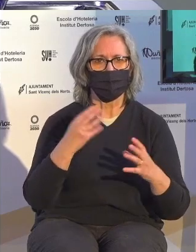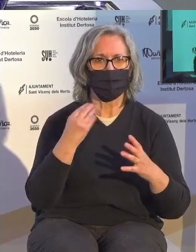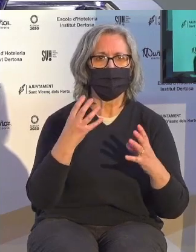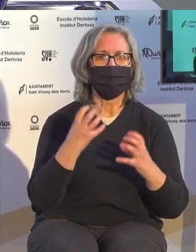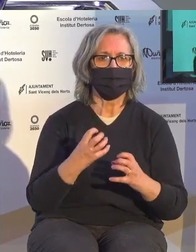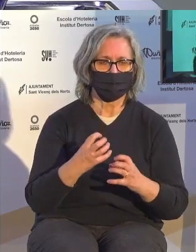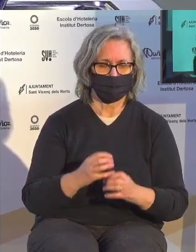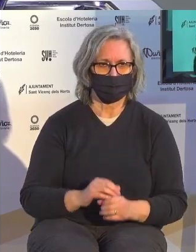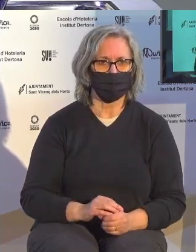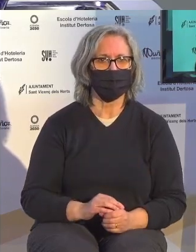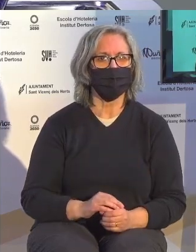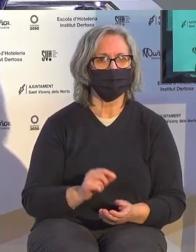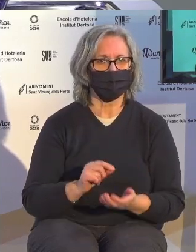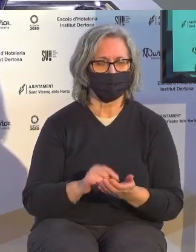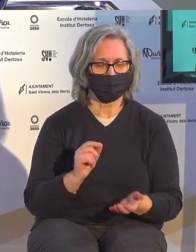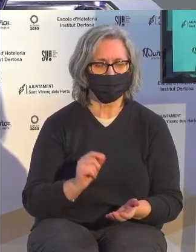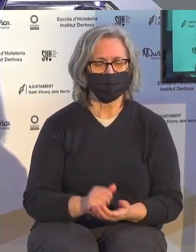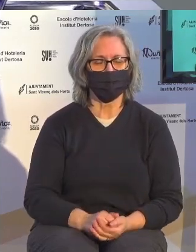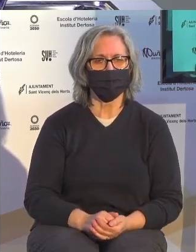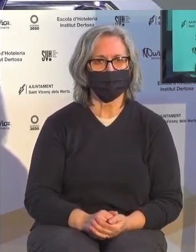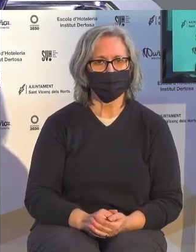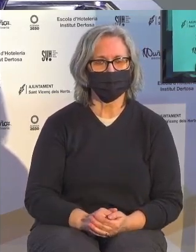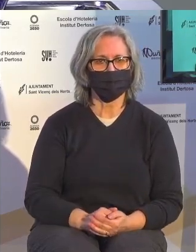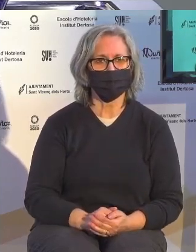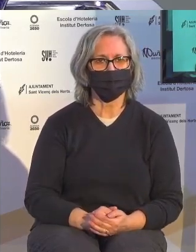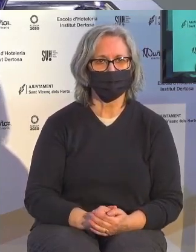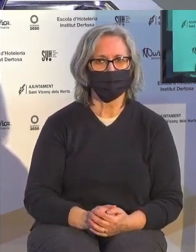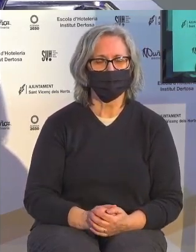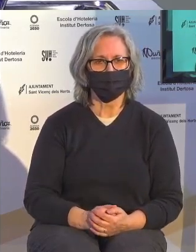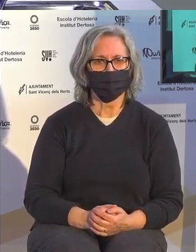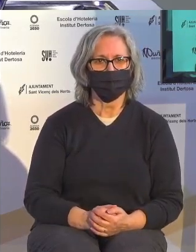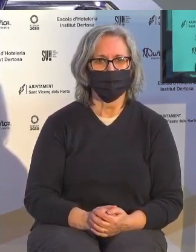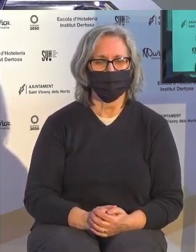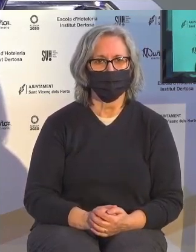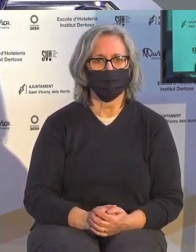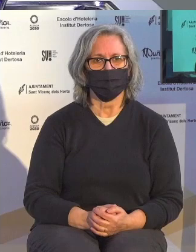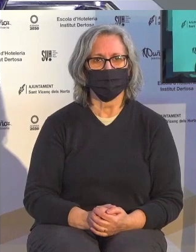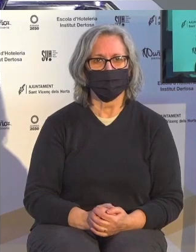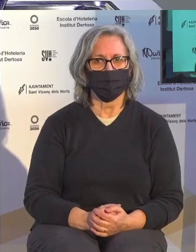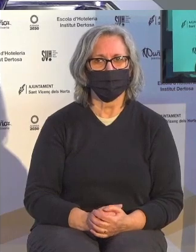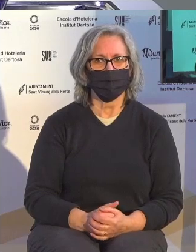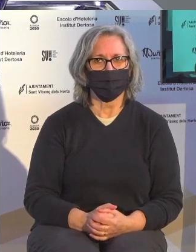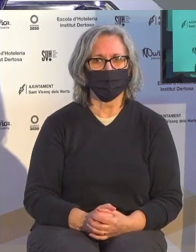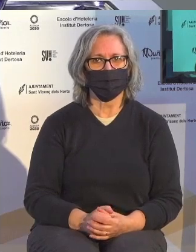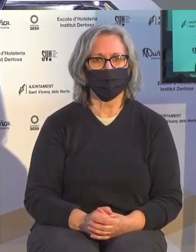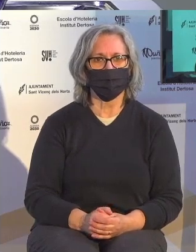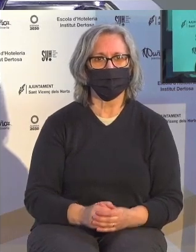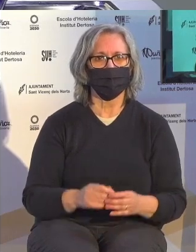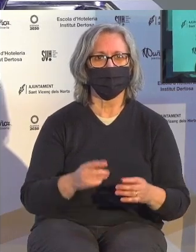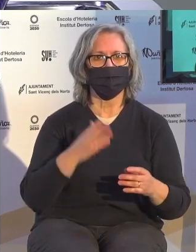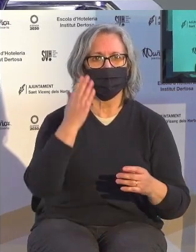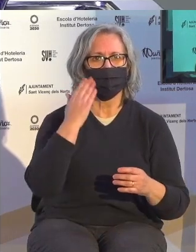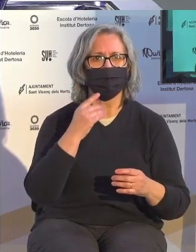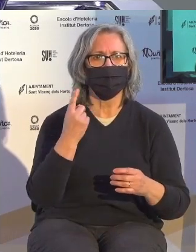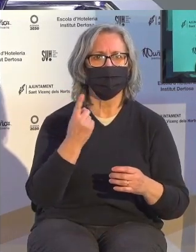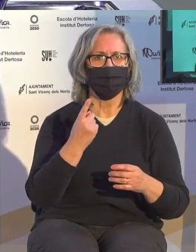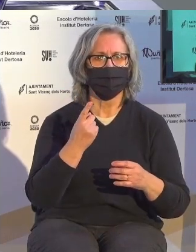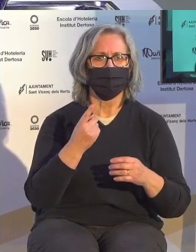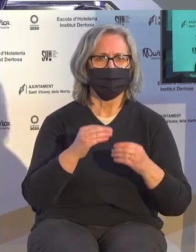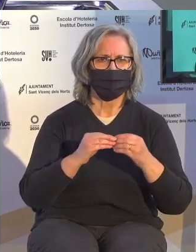ejemplo estábamos en la pastelería y abajo preparando esto no se quedaban